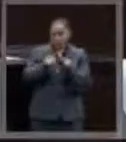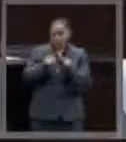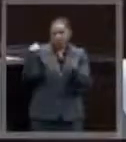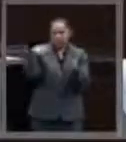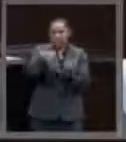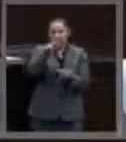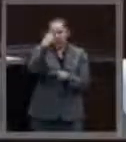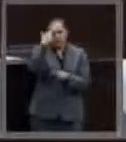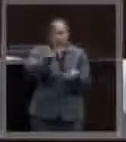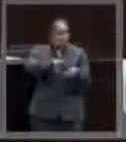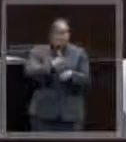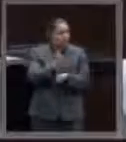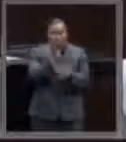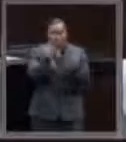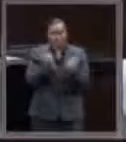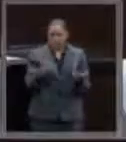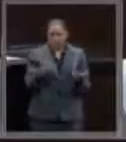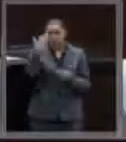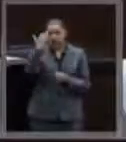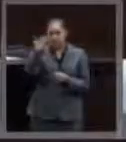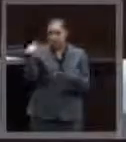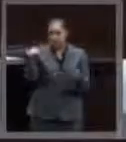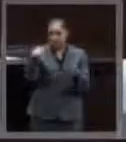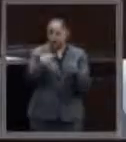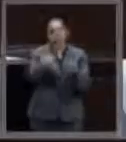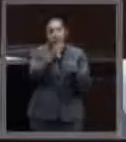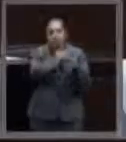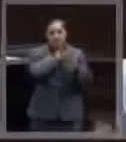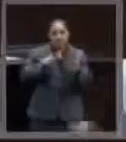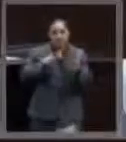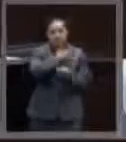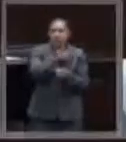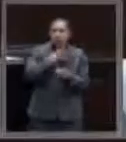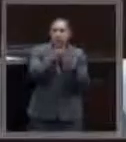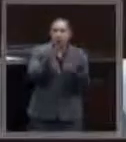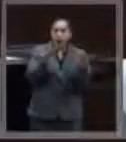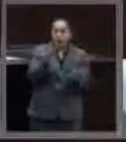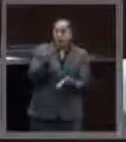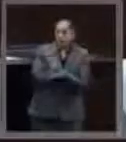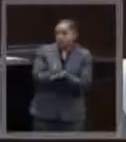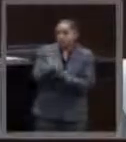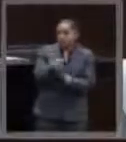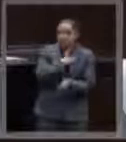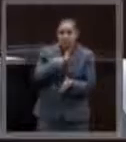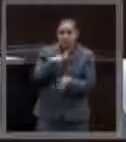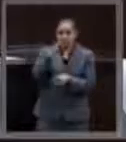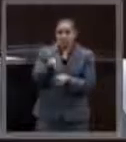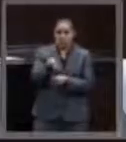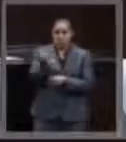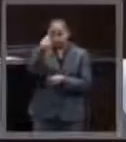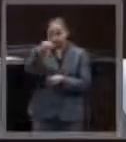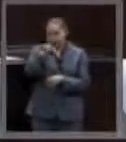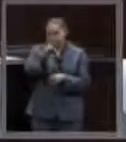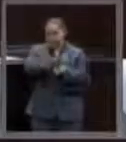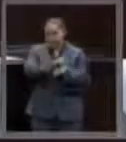una deuda descontrolada que ahora se pretende frenar a través del dictamen que hoy se presenta